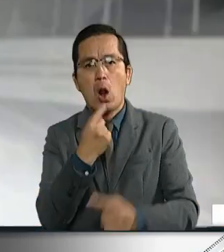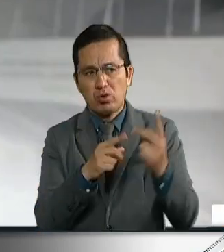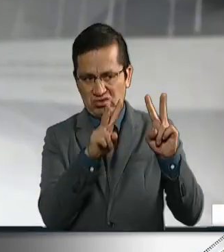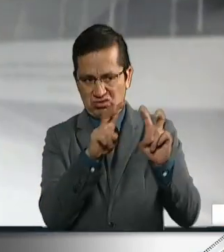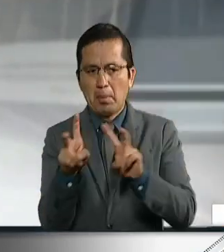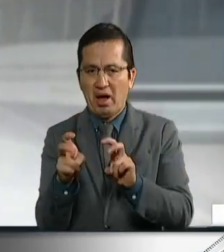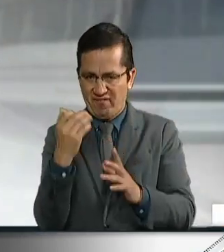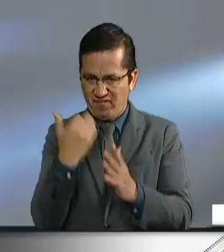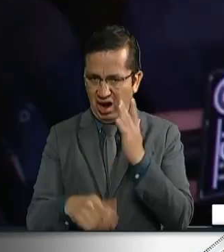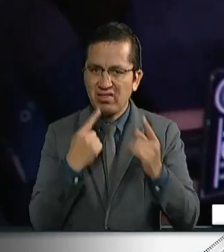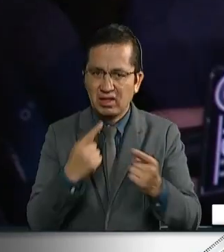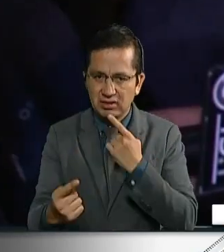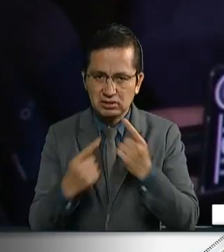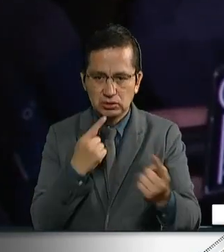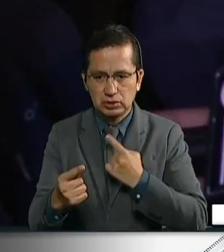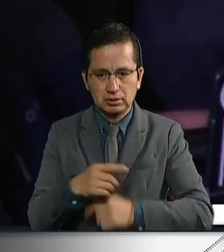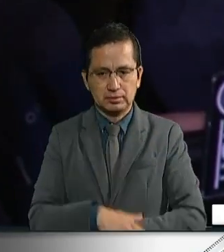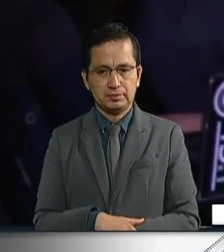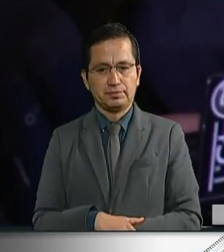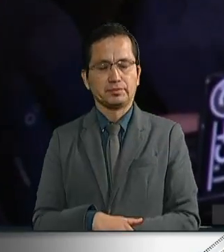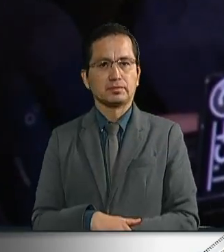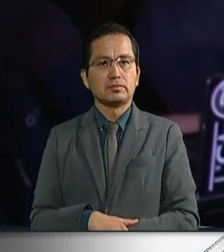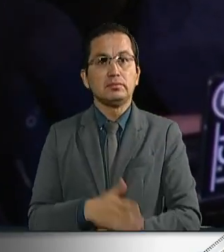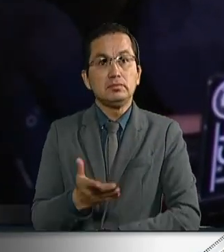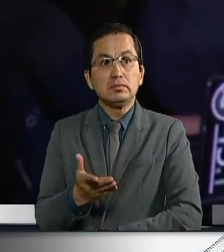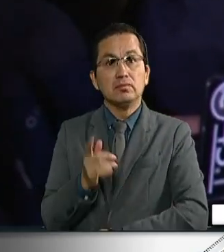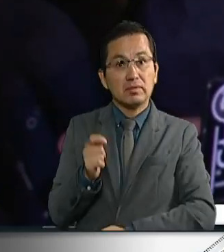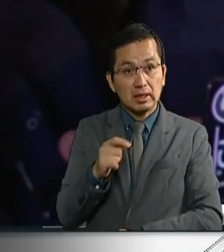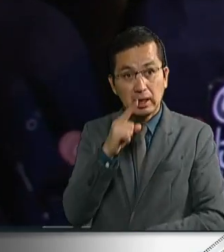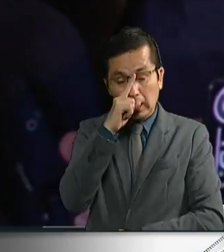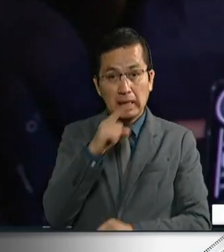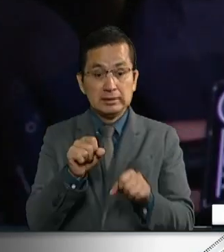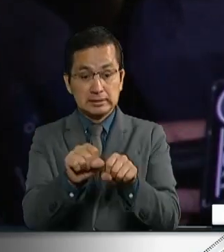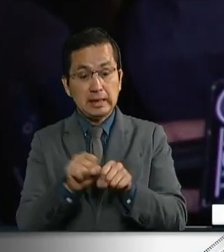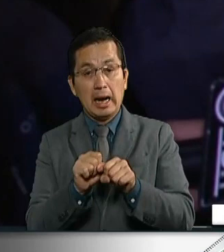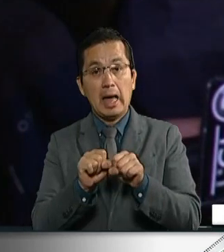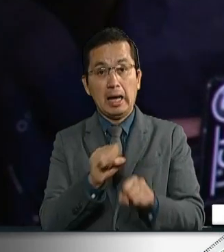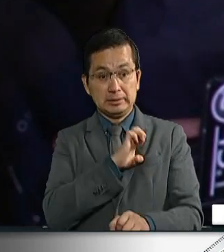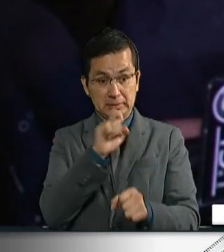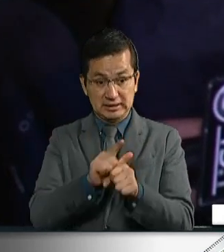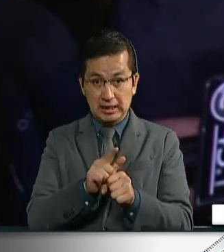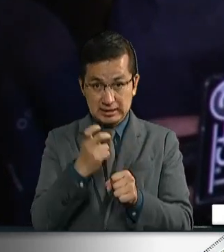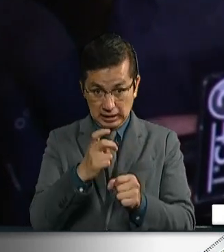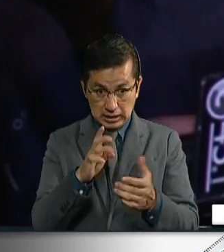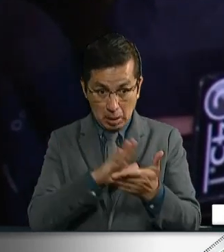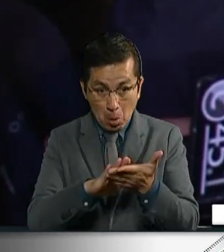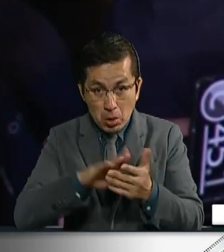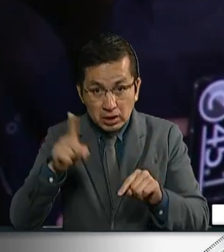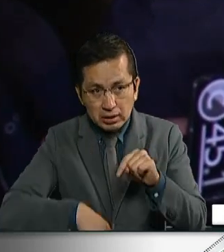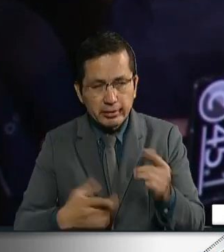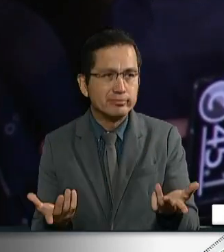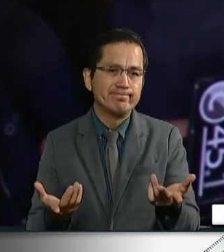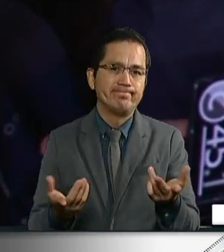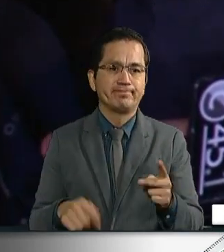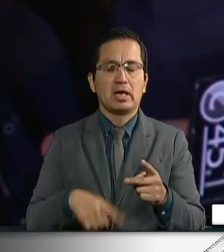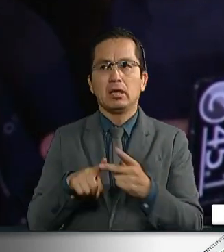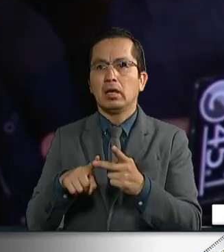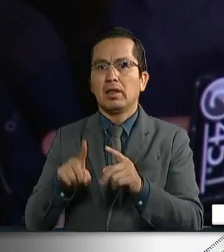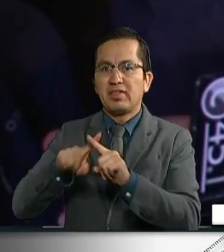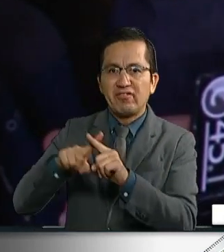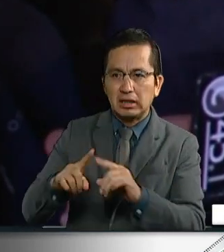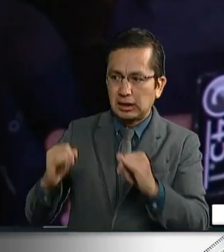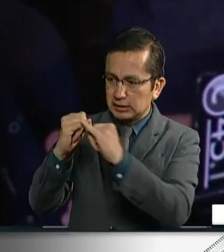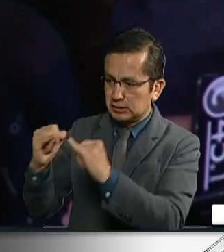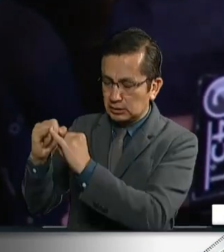temas. La desaparición de la sala especializada, los órganos consultores que